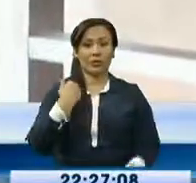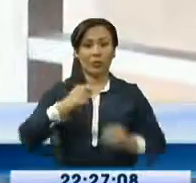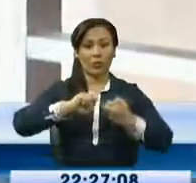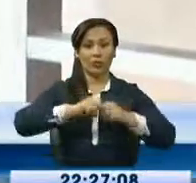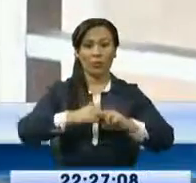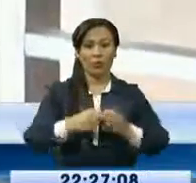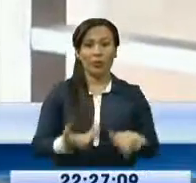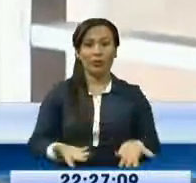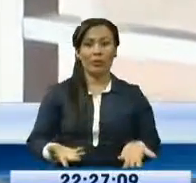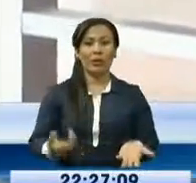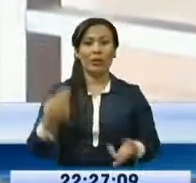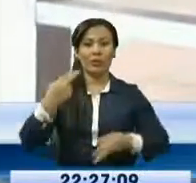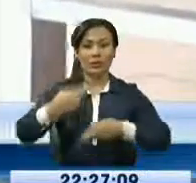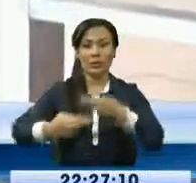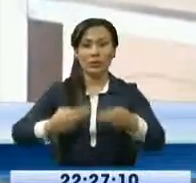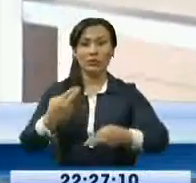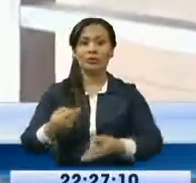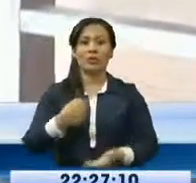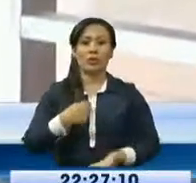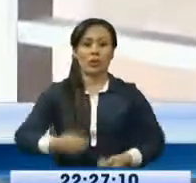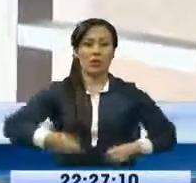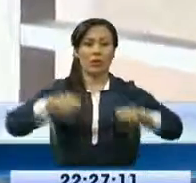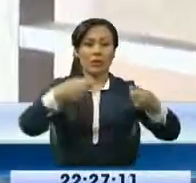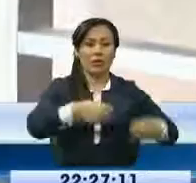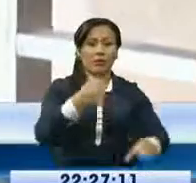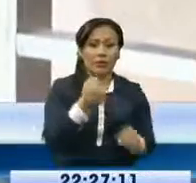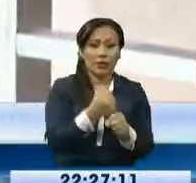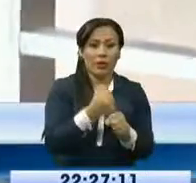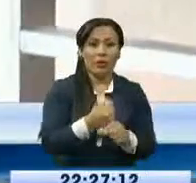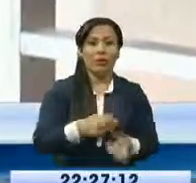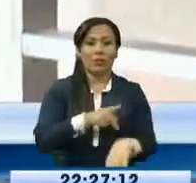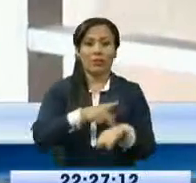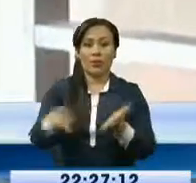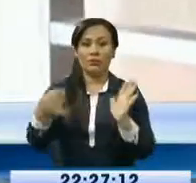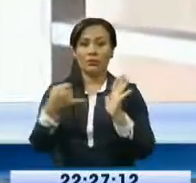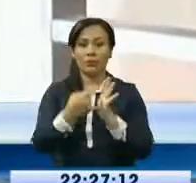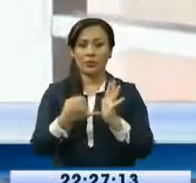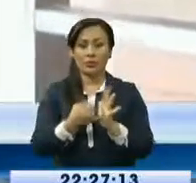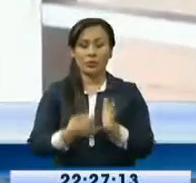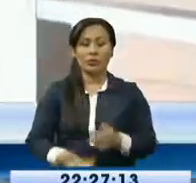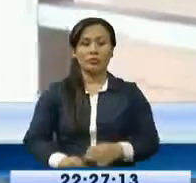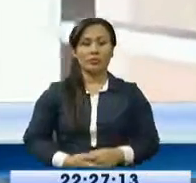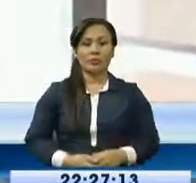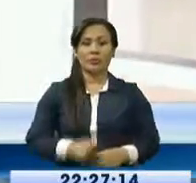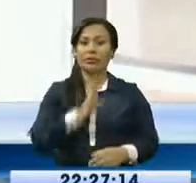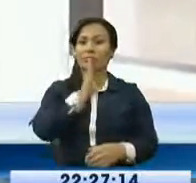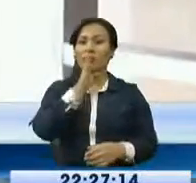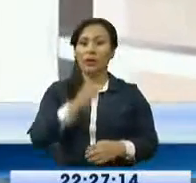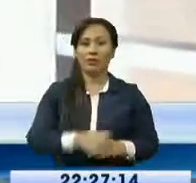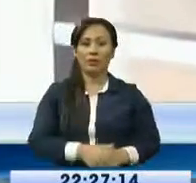arriesgamos, invertimos, generamos trabajo, pagamos impuestos. Y no lo de siempre,